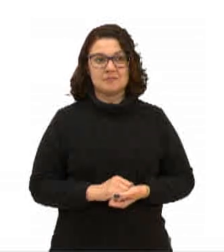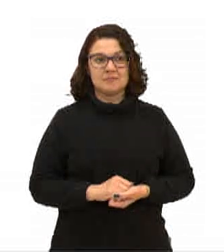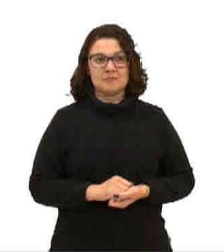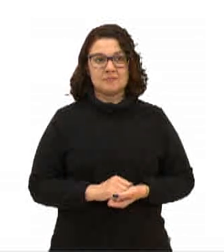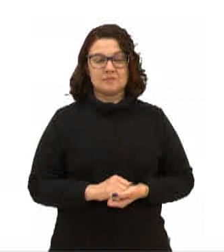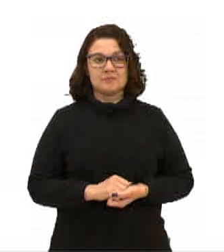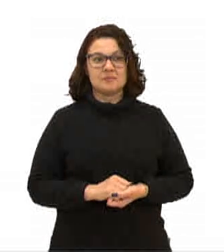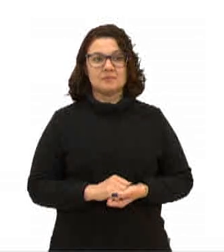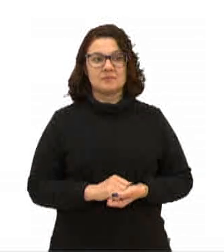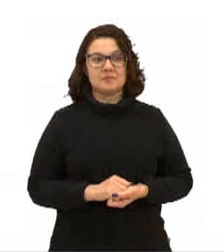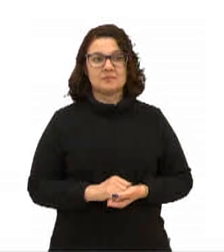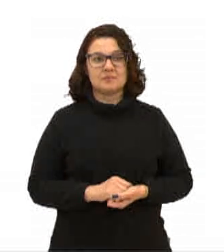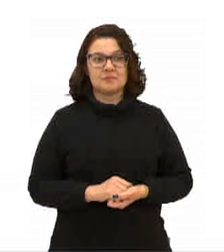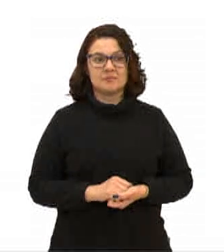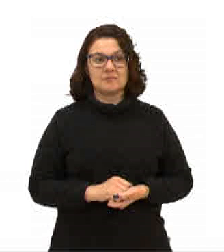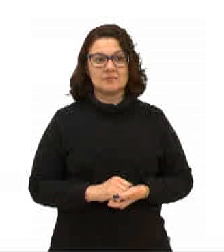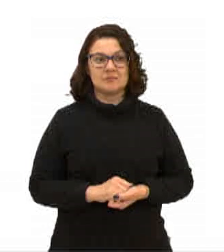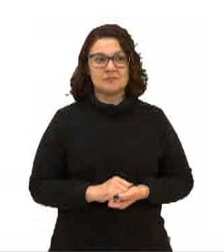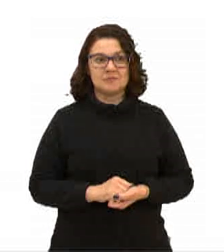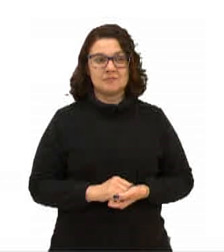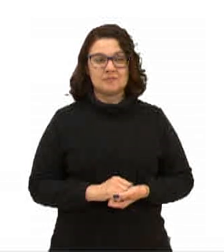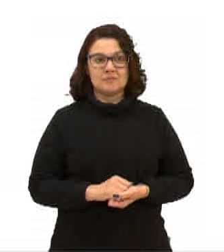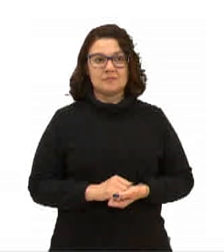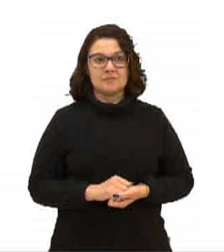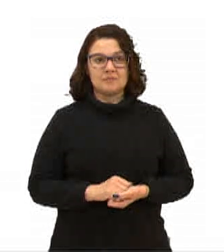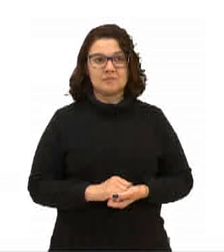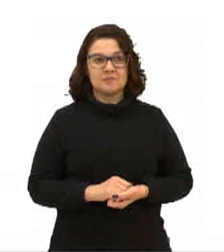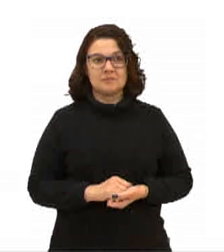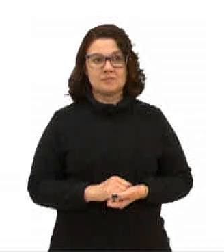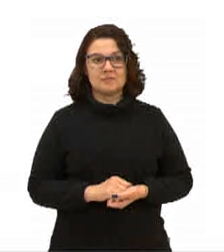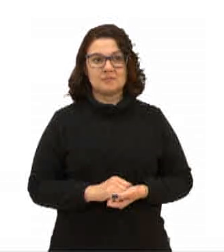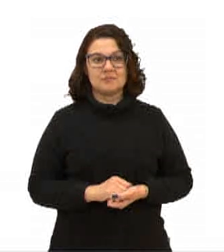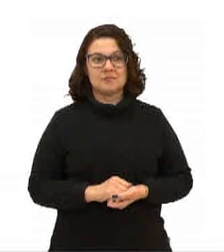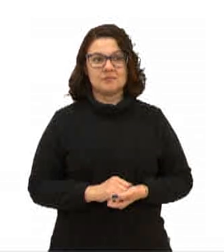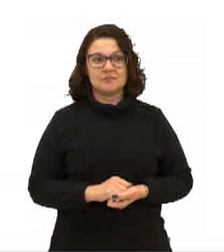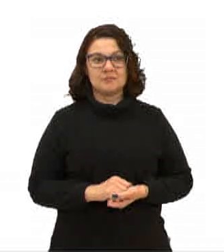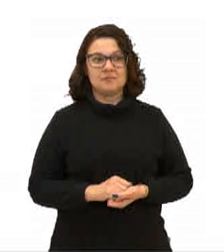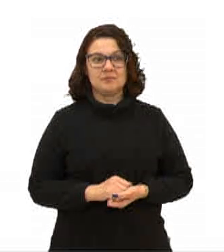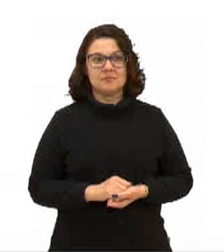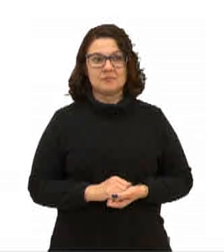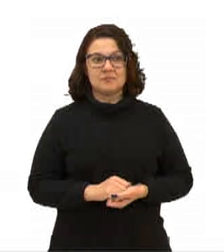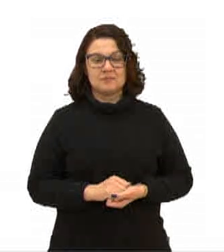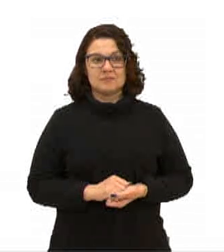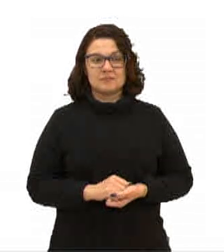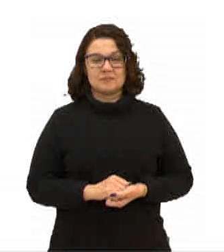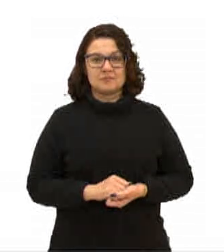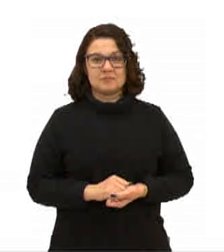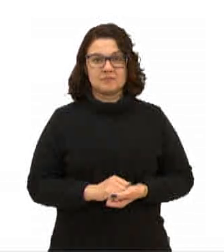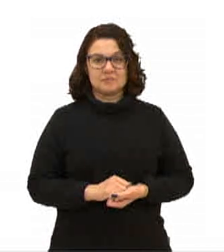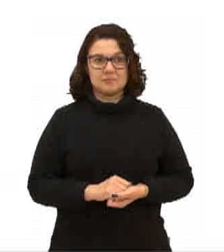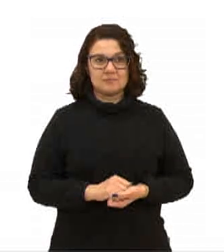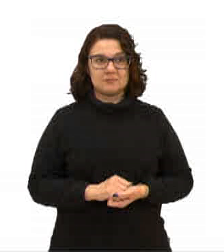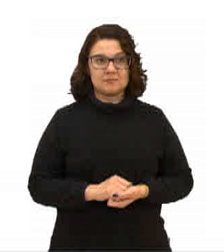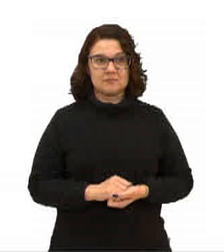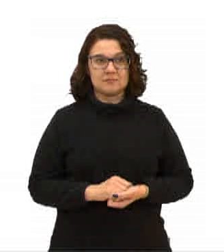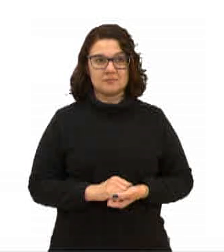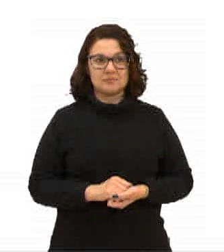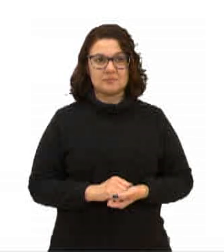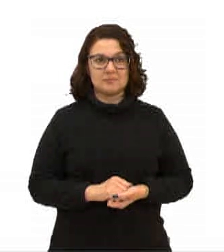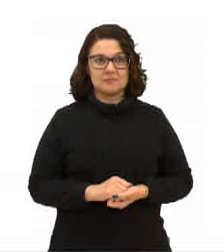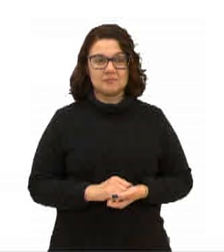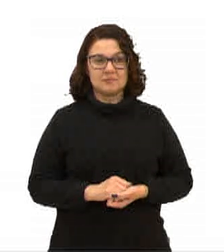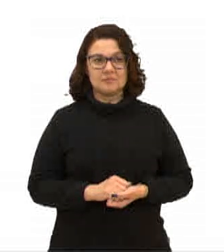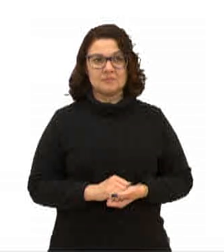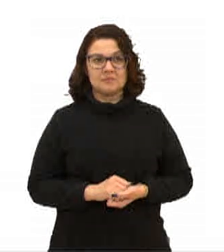el helicóptero. 4, el metro. La 5, el globo. La